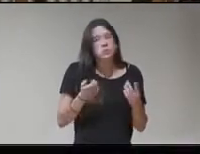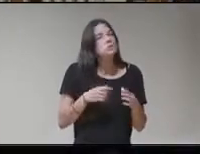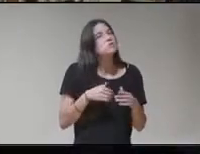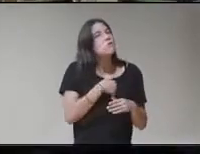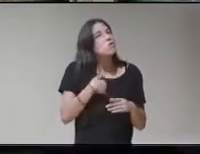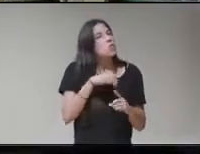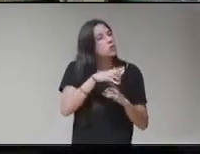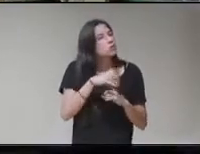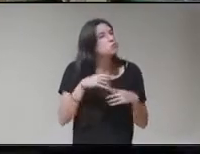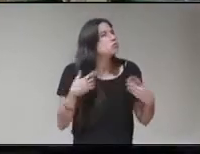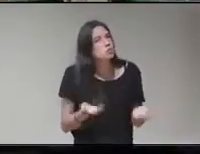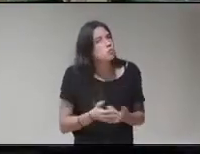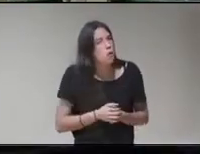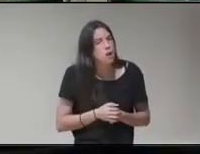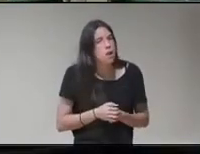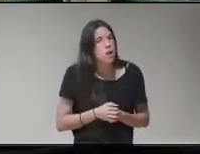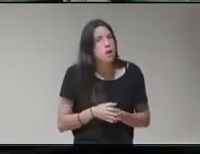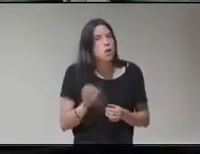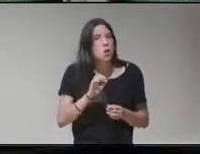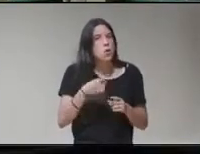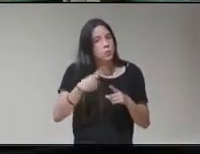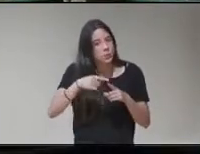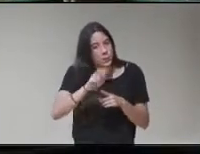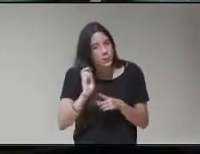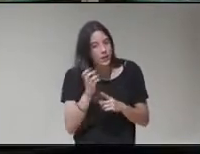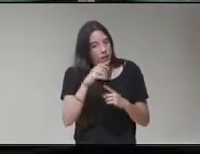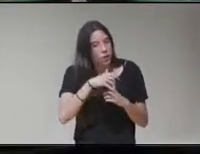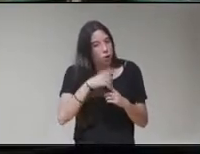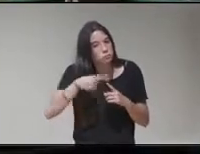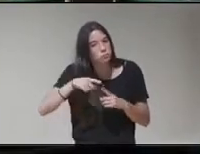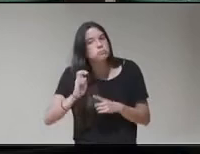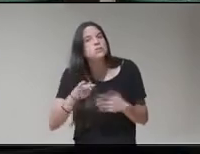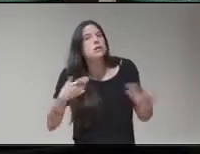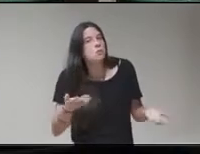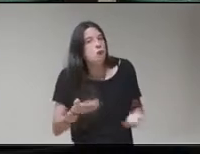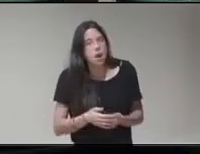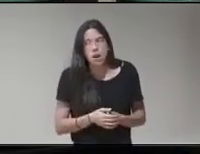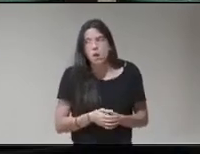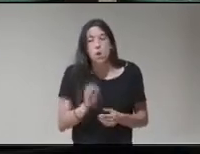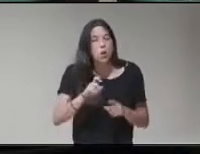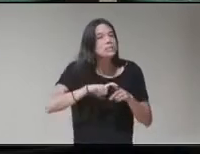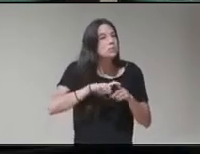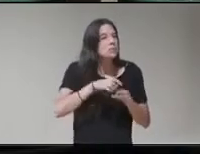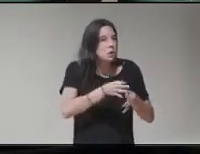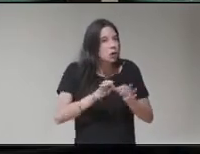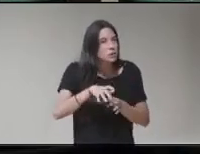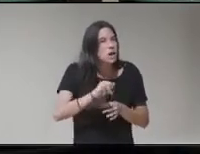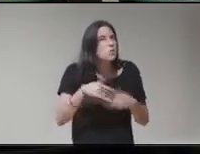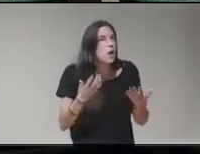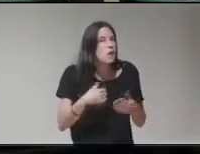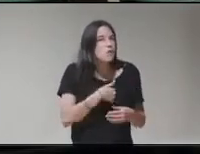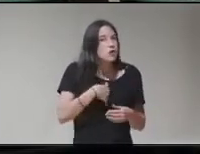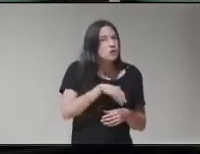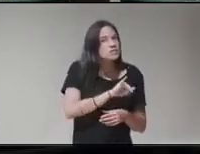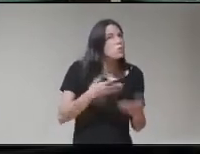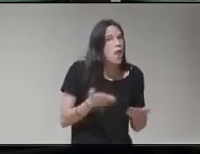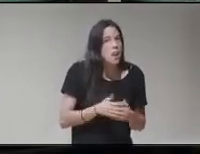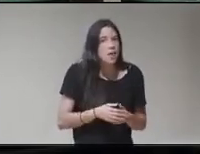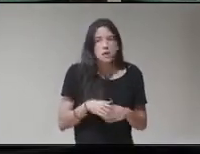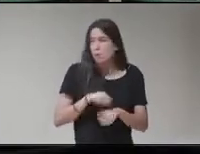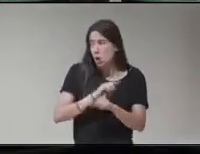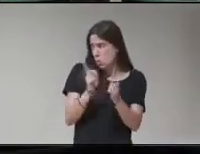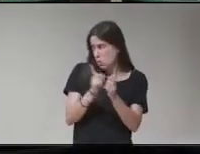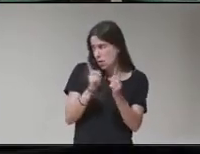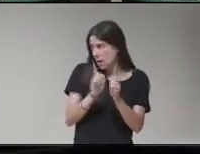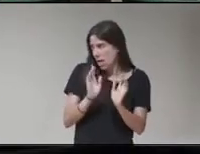tienen? ¿Hay variedad? ¿Qué tipos de microorganismos hay? ¿Qué funciones tienen? Así, pero muy